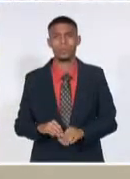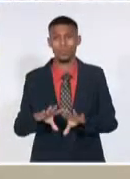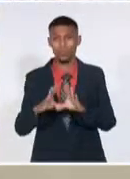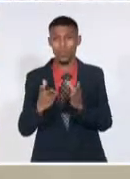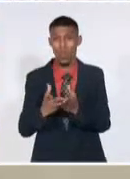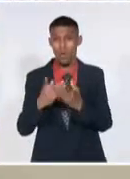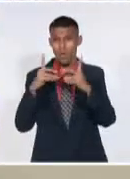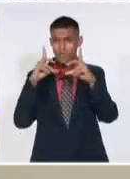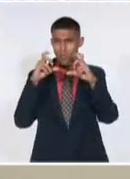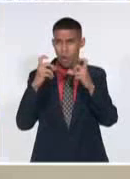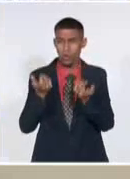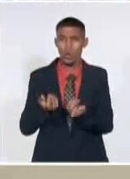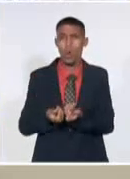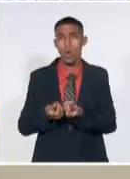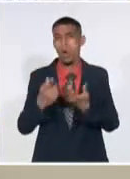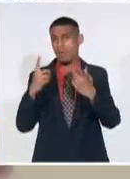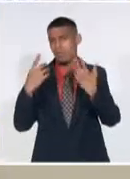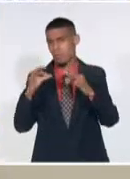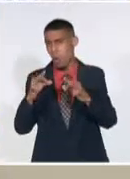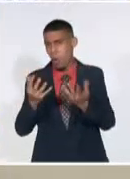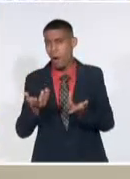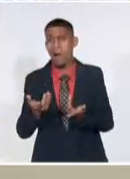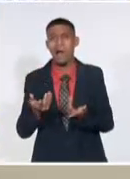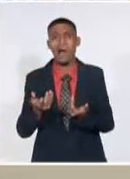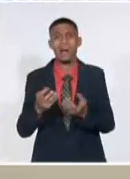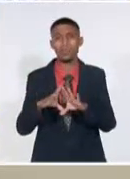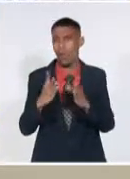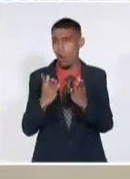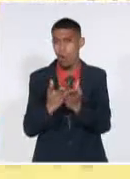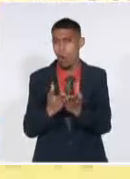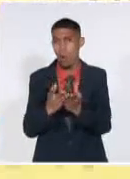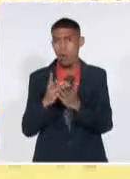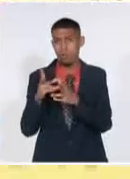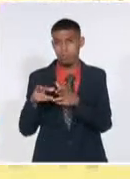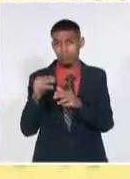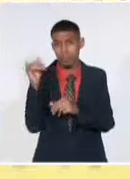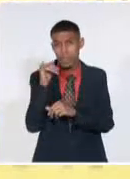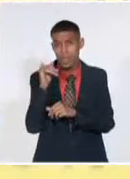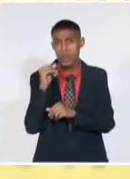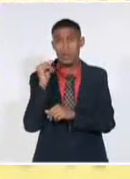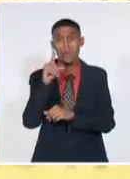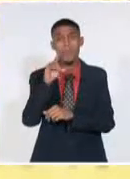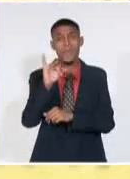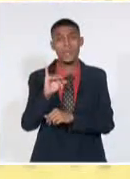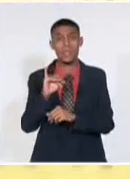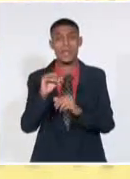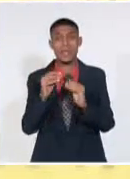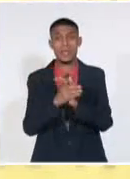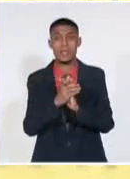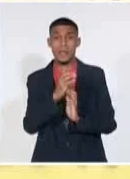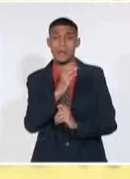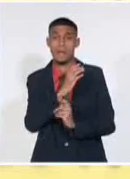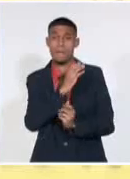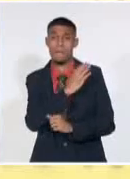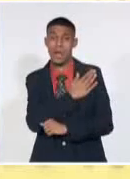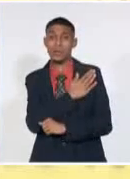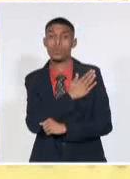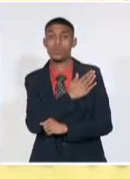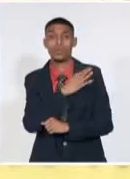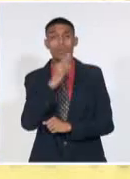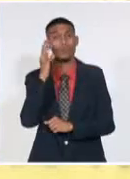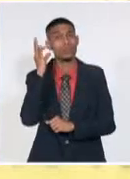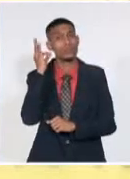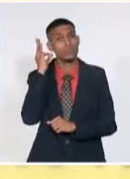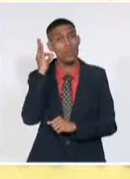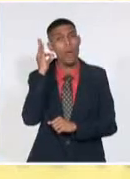aquí si tienen una historia especial. El 16 de marzo del año 59... Celia le hace una carta a Camilo. Celia desde la sierra